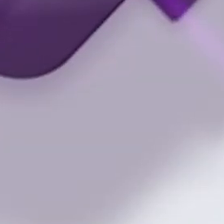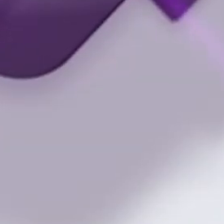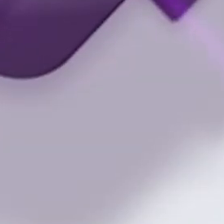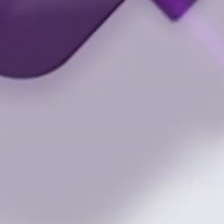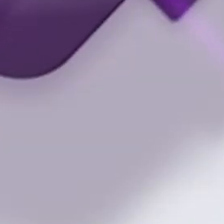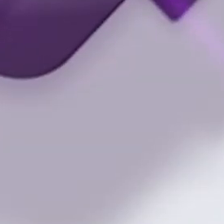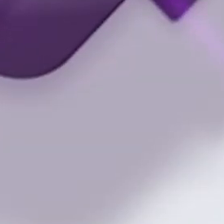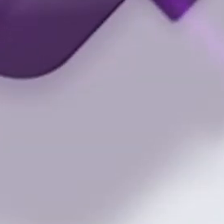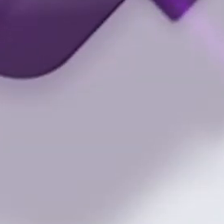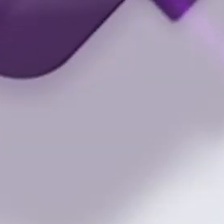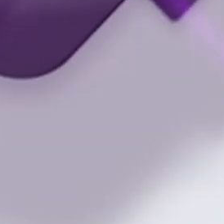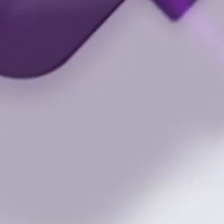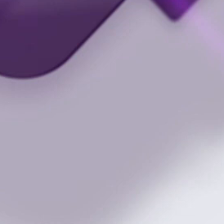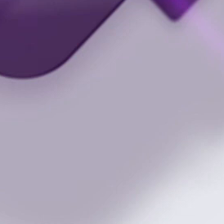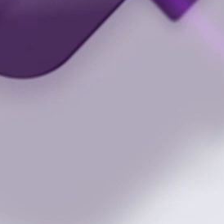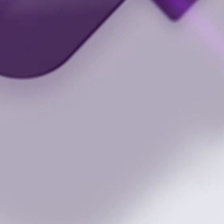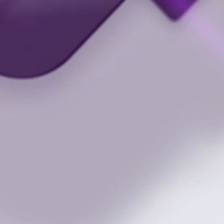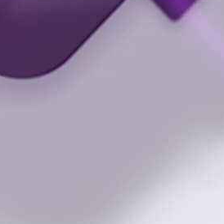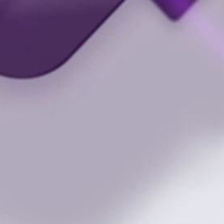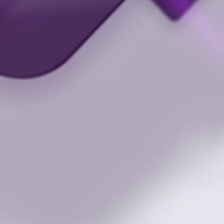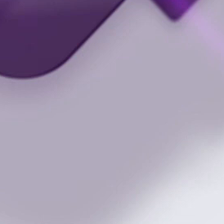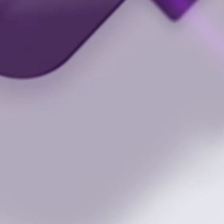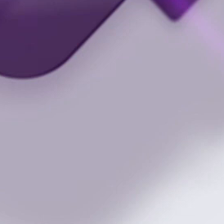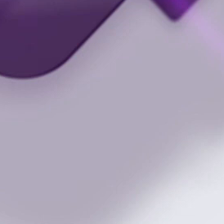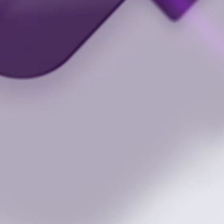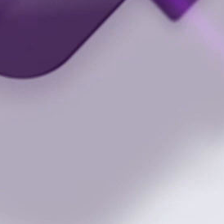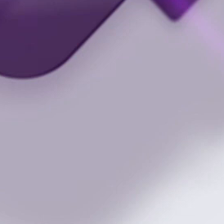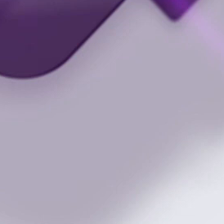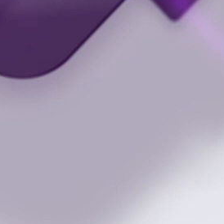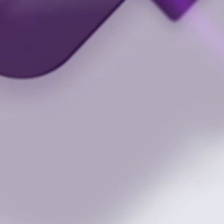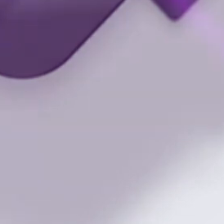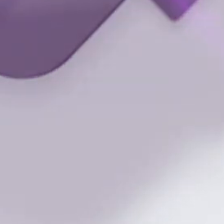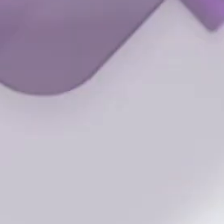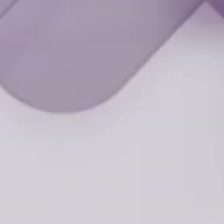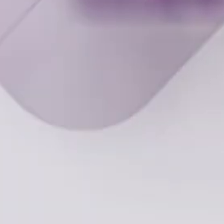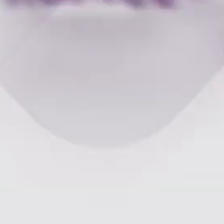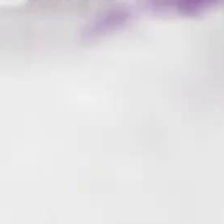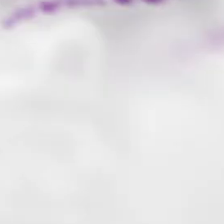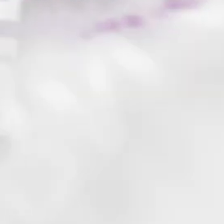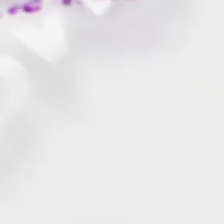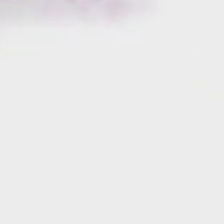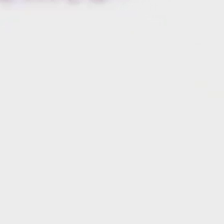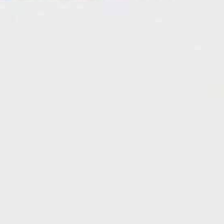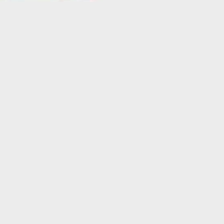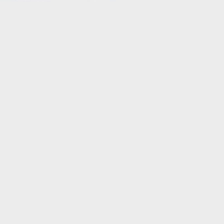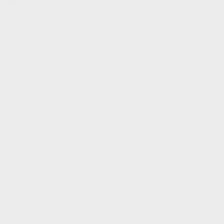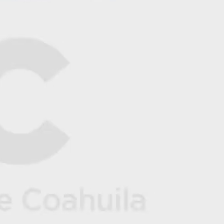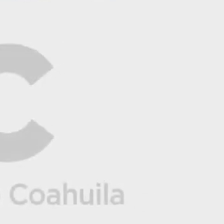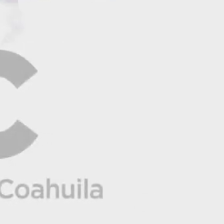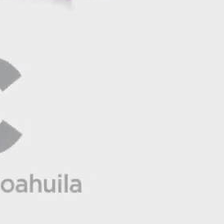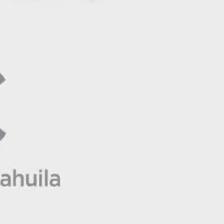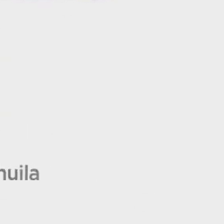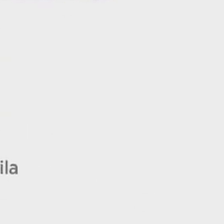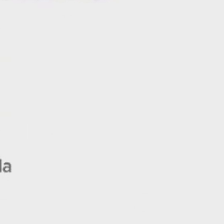Para hacer democracia, se requiere estar bien informados. La Urna, programa del Instituto Electoral de